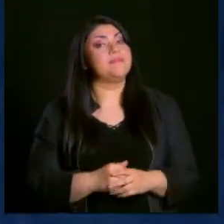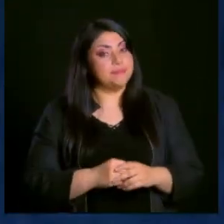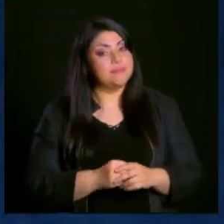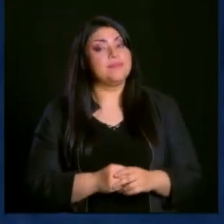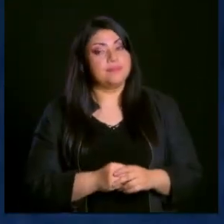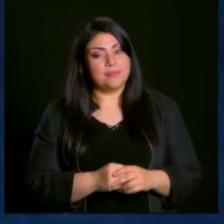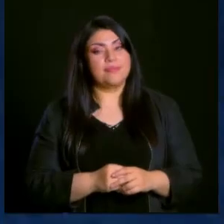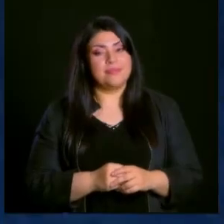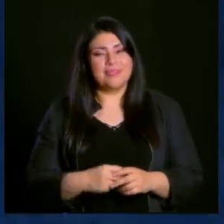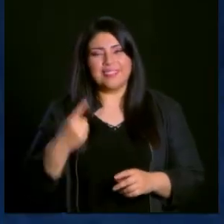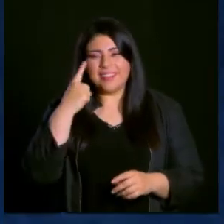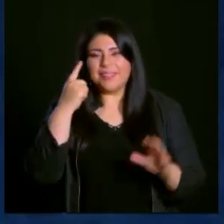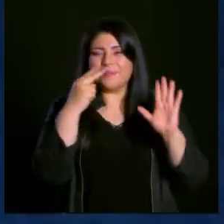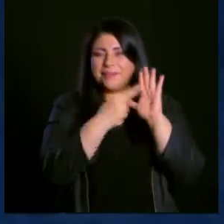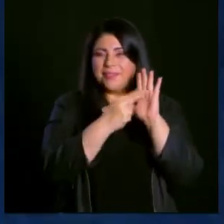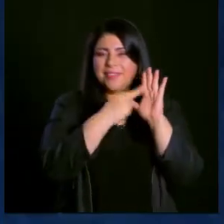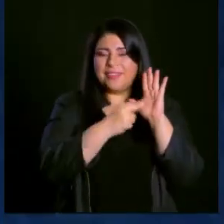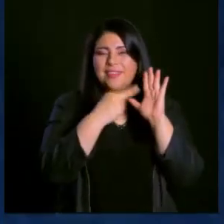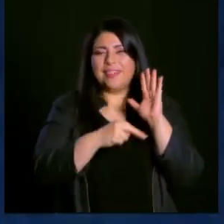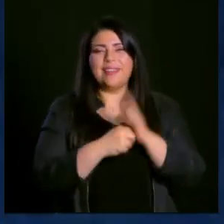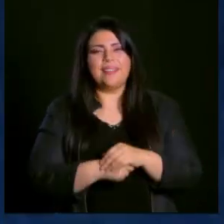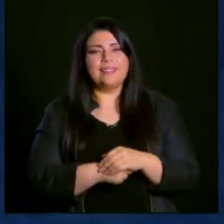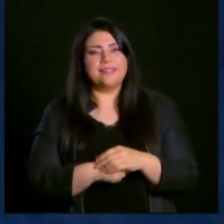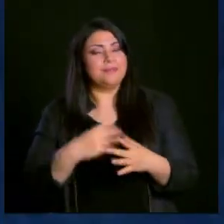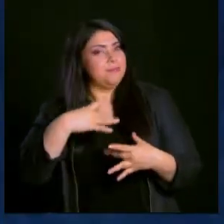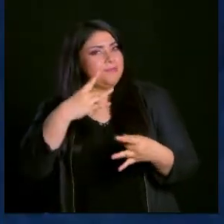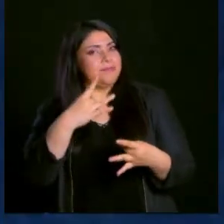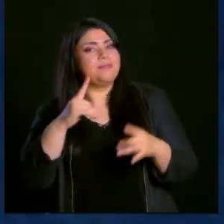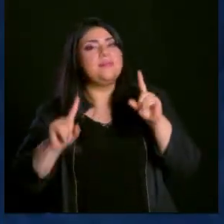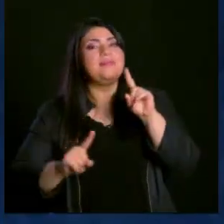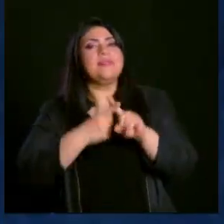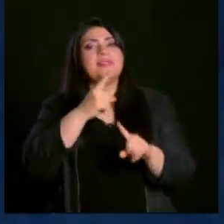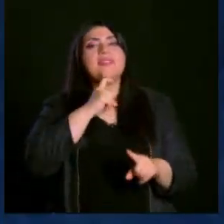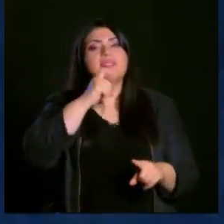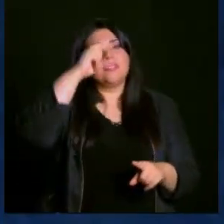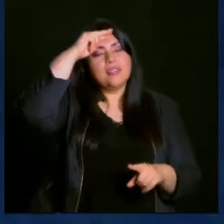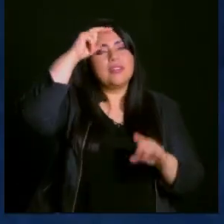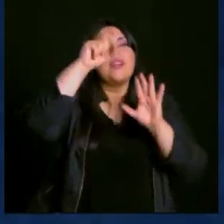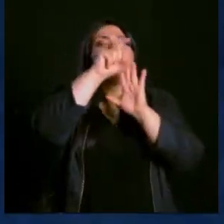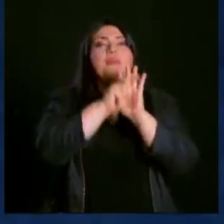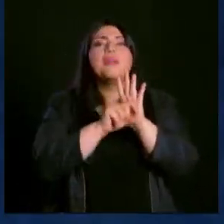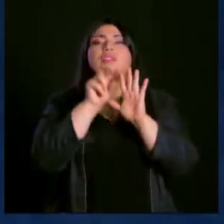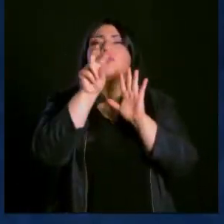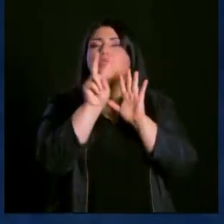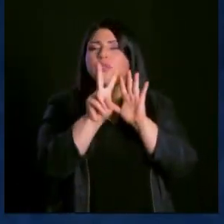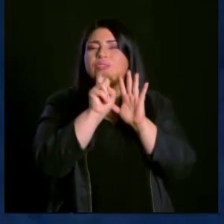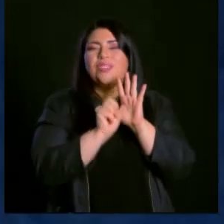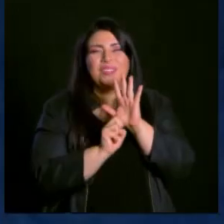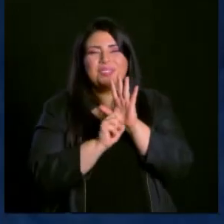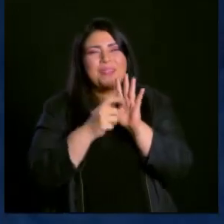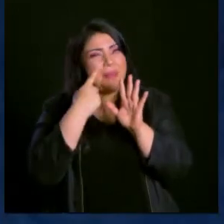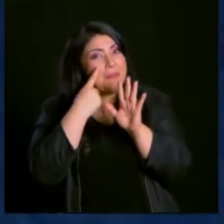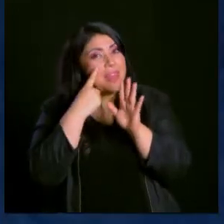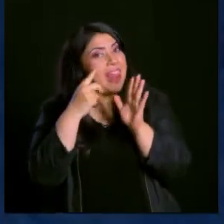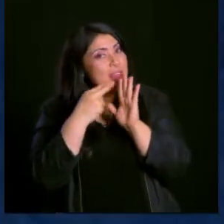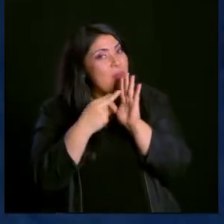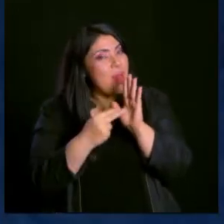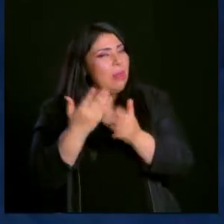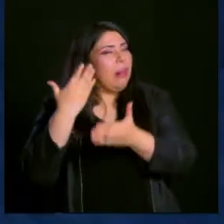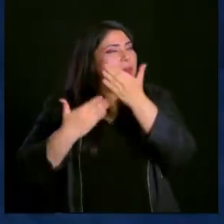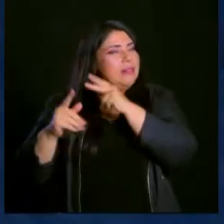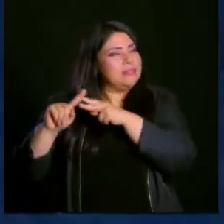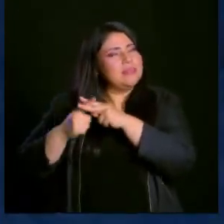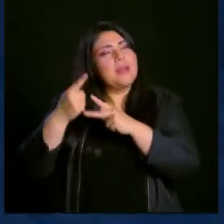yo quiero Quiero leer para terminar Quiero leer esto muy interesante primera Corintios 2 Creo regresar a lo que leemos al inicio y